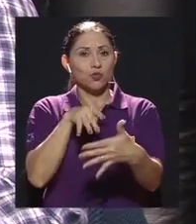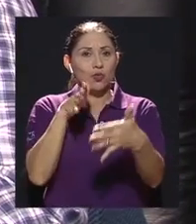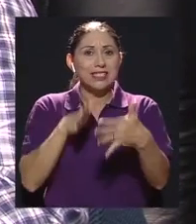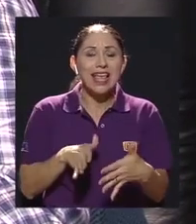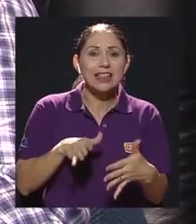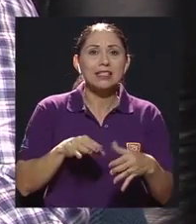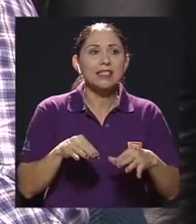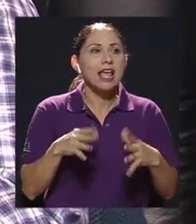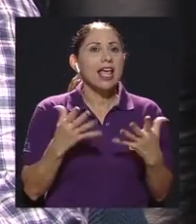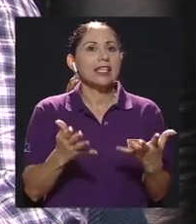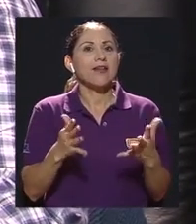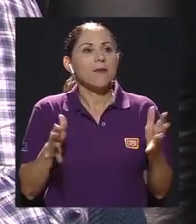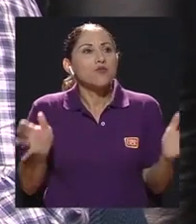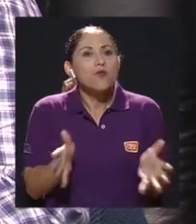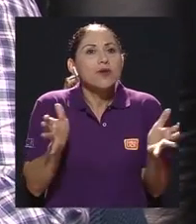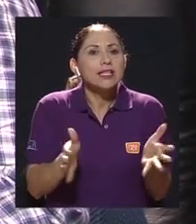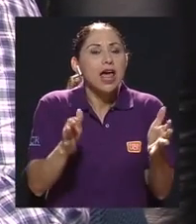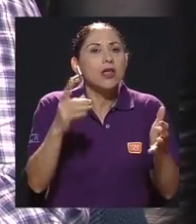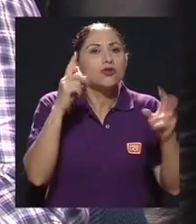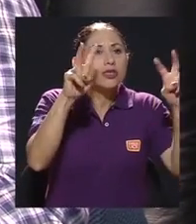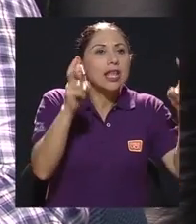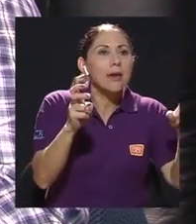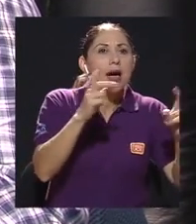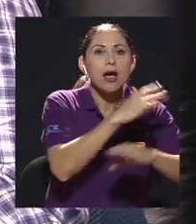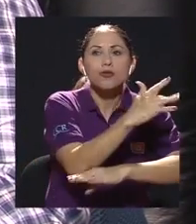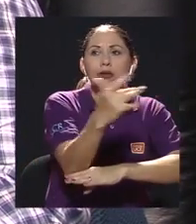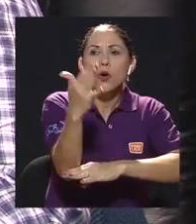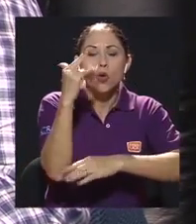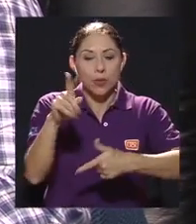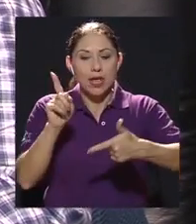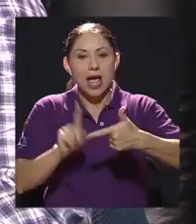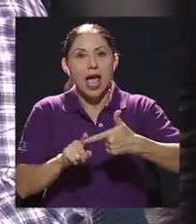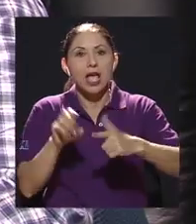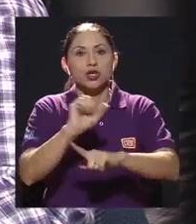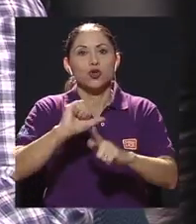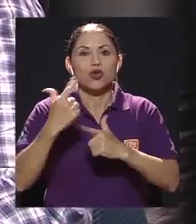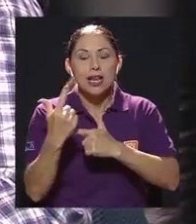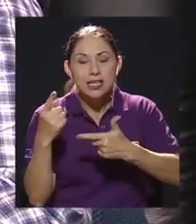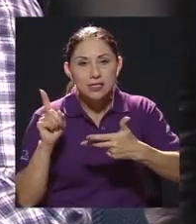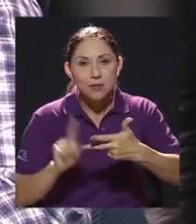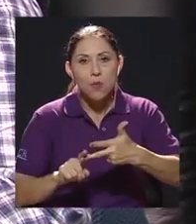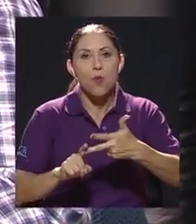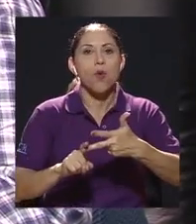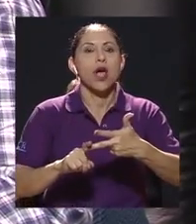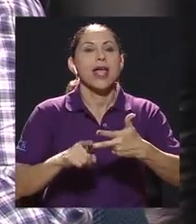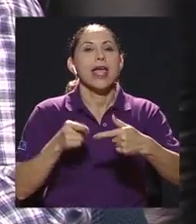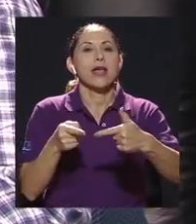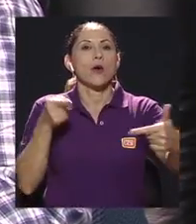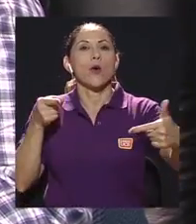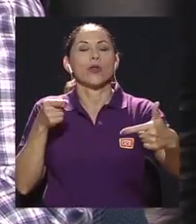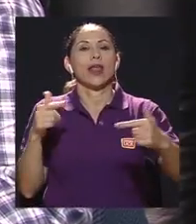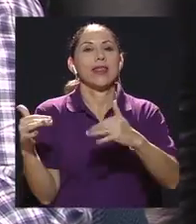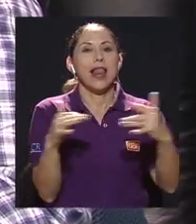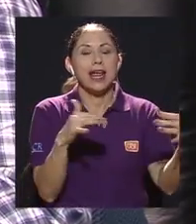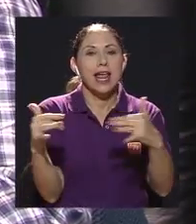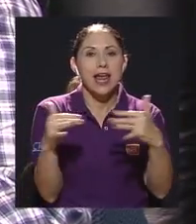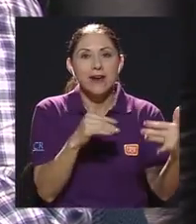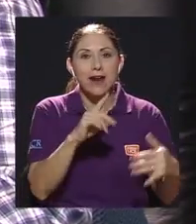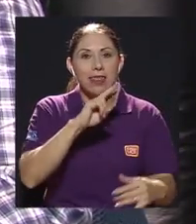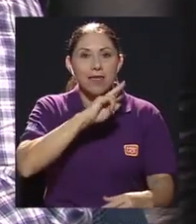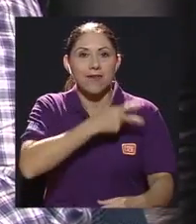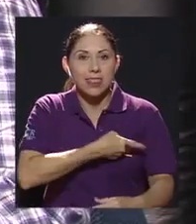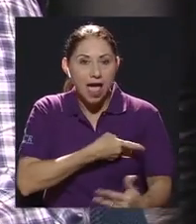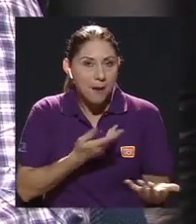estábamos movilizados por la ecología, estábamos movilizados por el socialismo, estábamos movilizados en contra de la guerra de